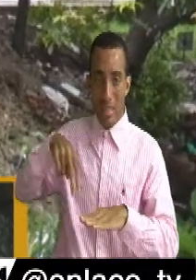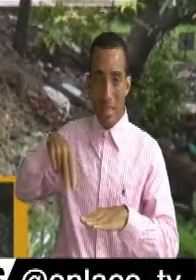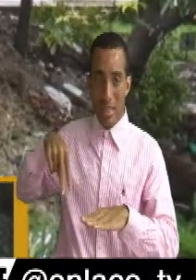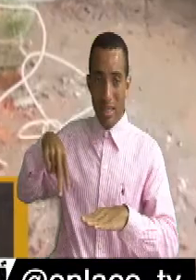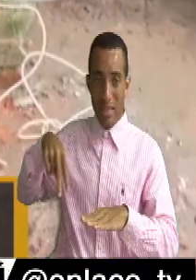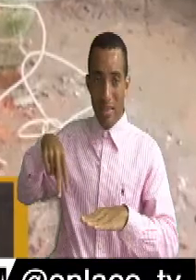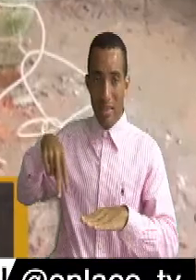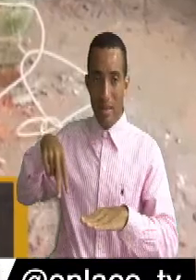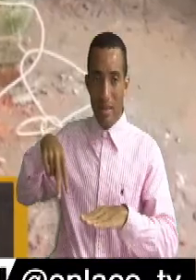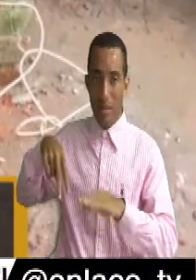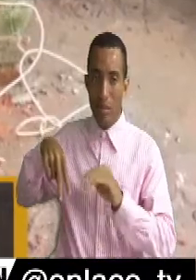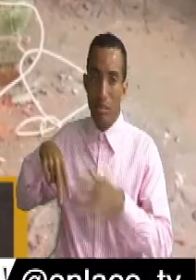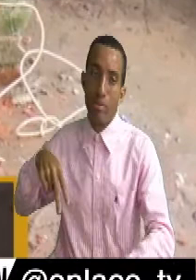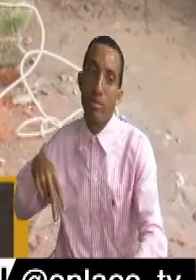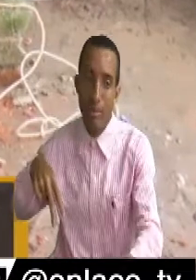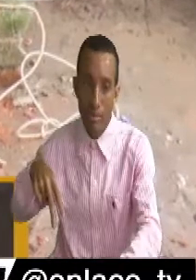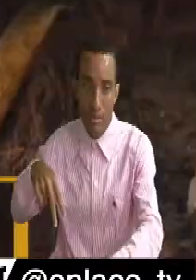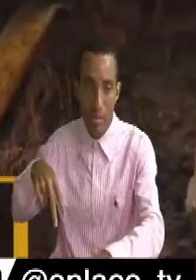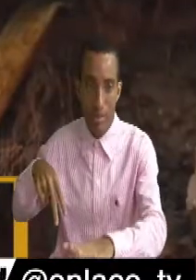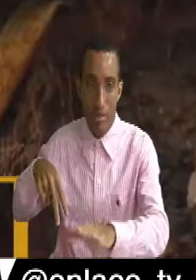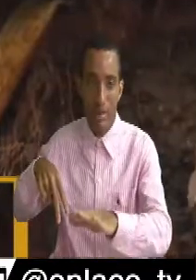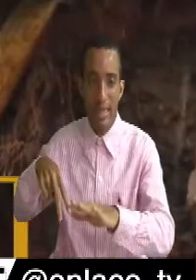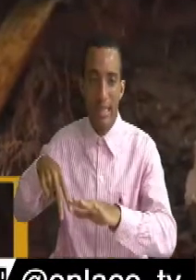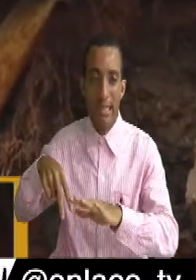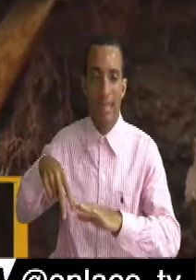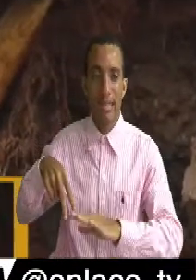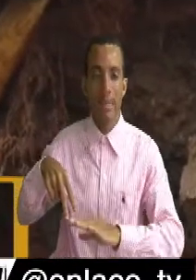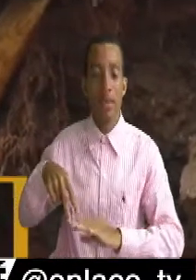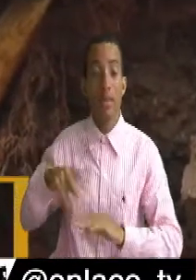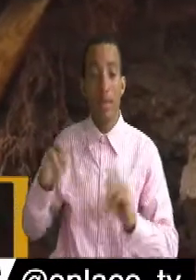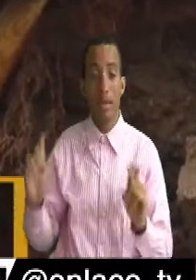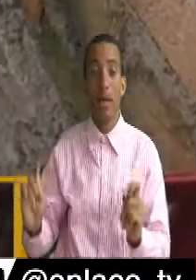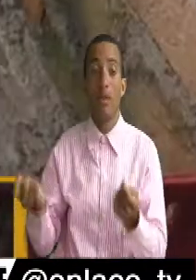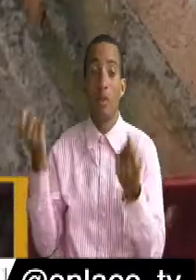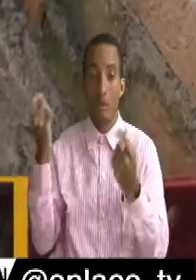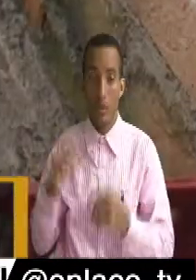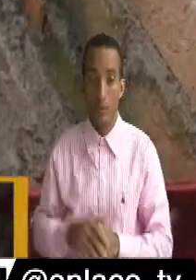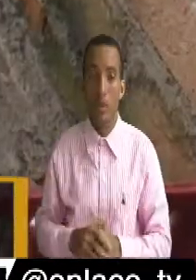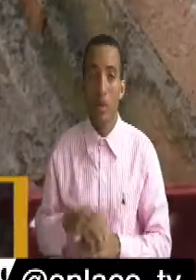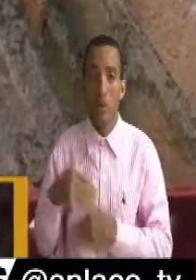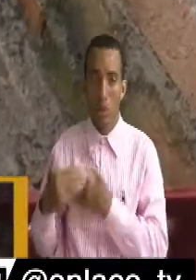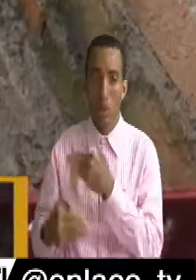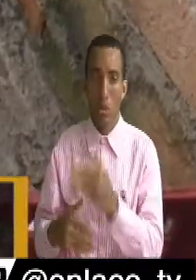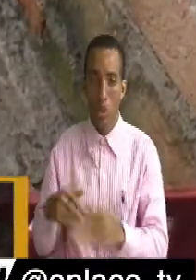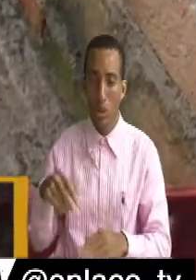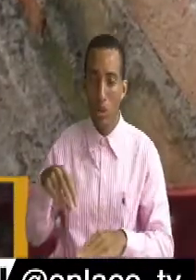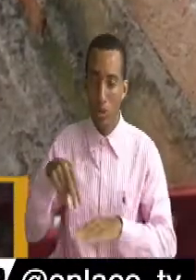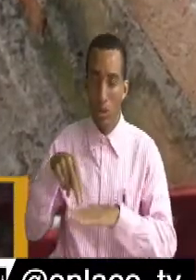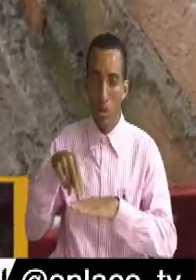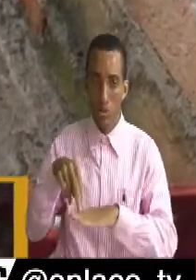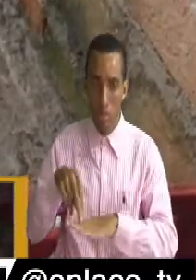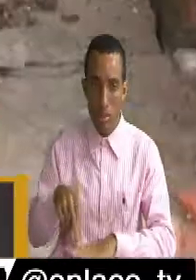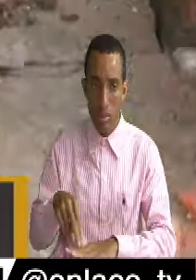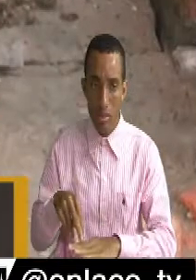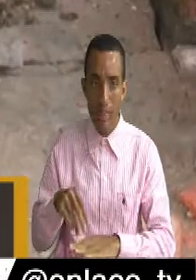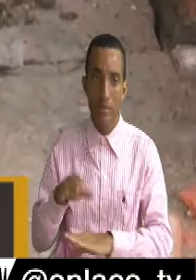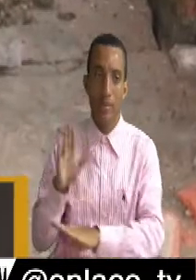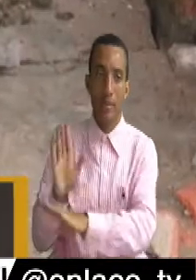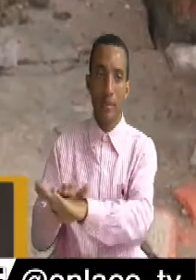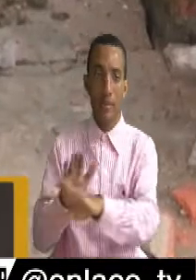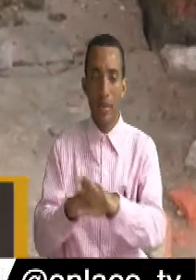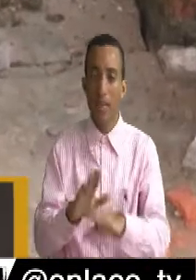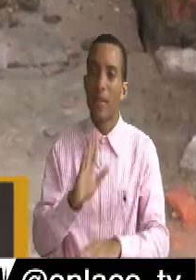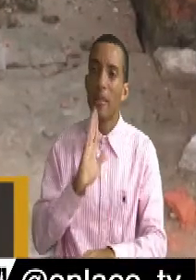es cuando se desploma. Y de ahí para acá ha seguido cediendo. Entonces el llamado es para, no sé qué